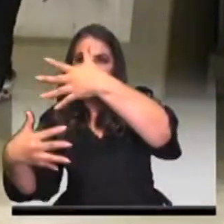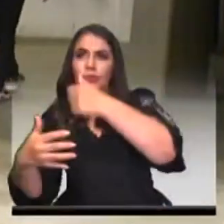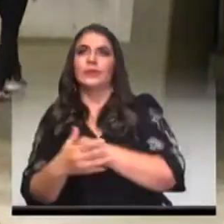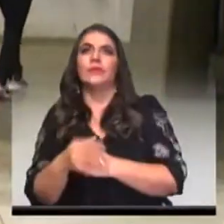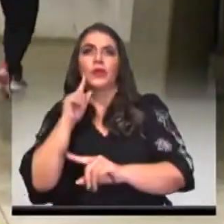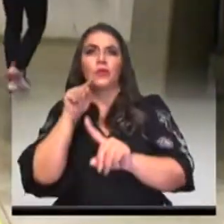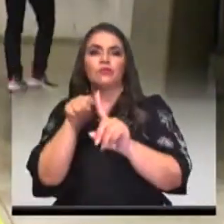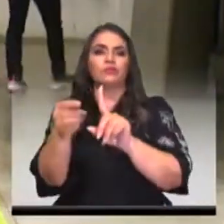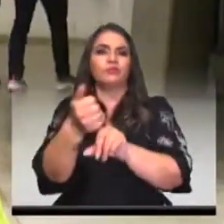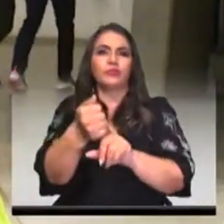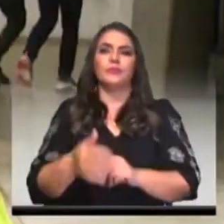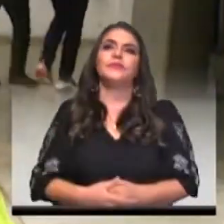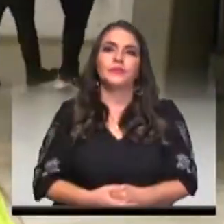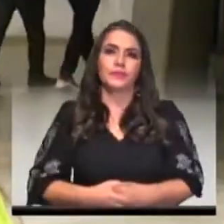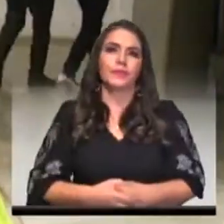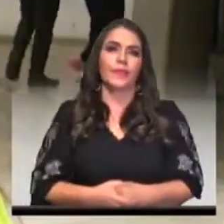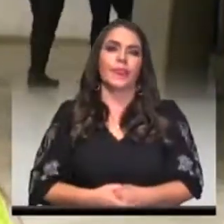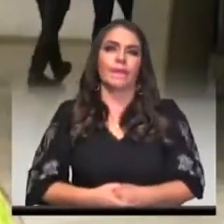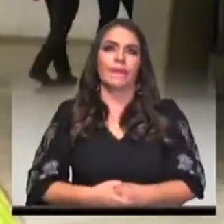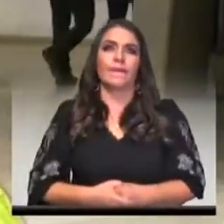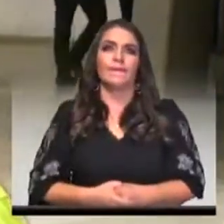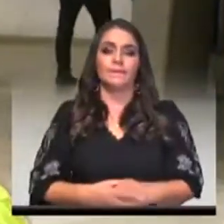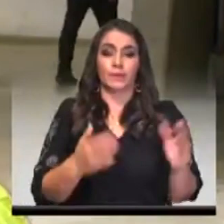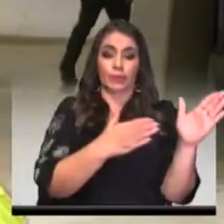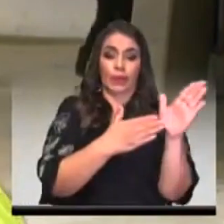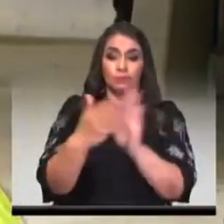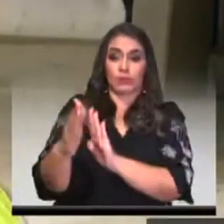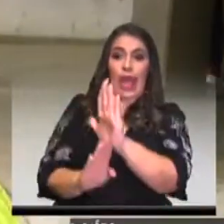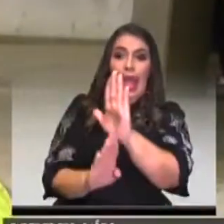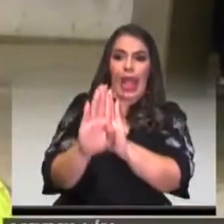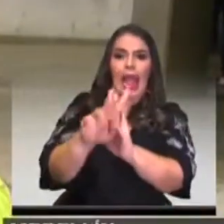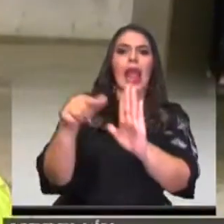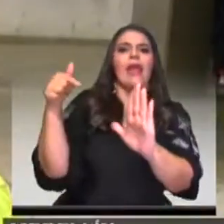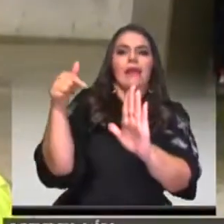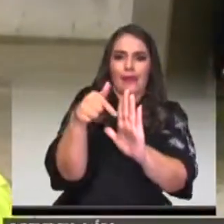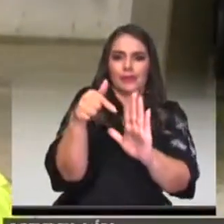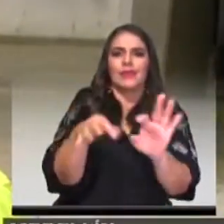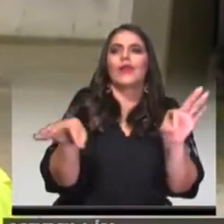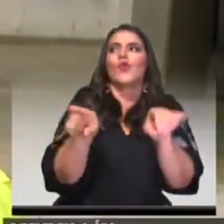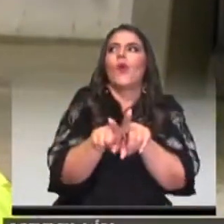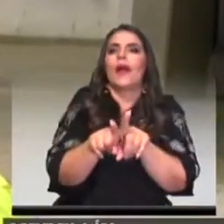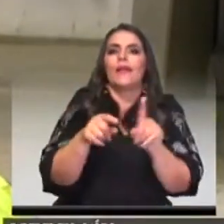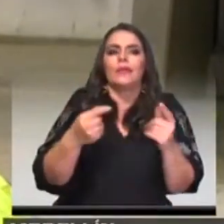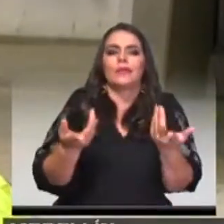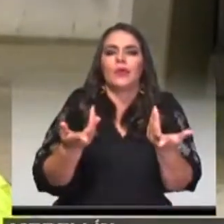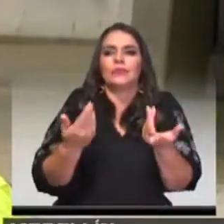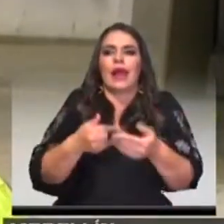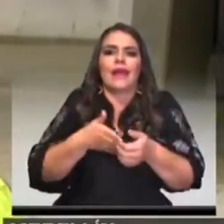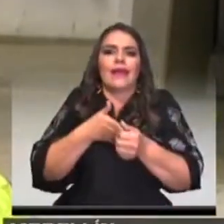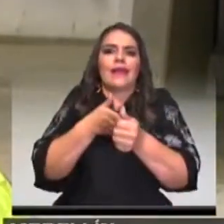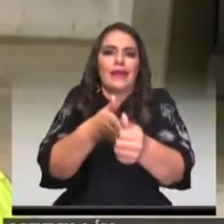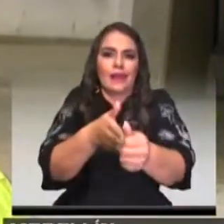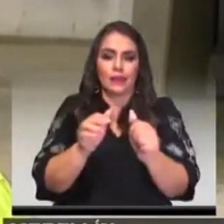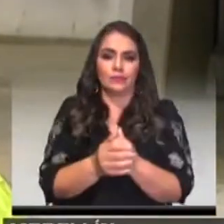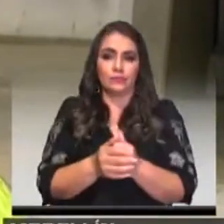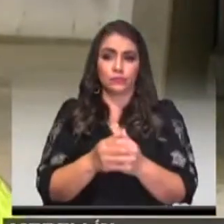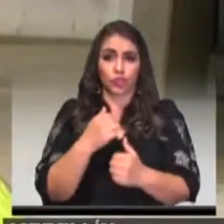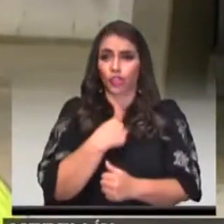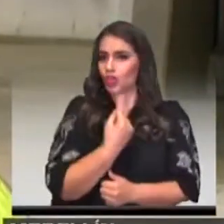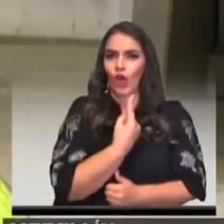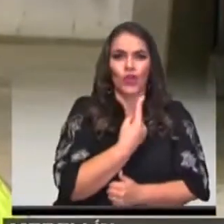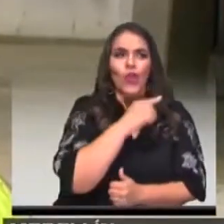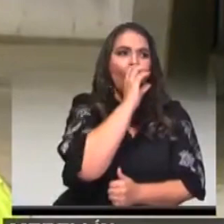reto esta hoja de ruta que construimos con todos los antioqueños antioqueñas que construimos con la asamblea